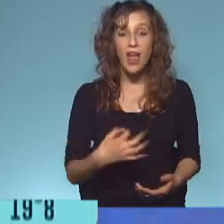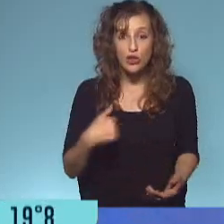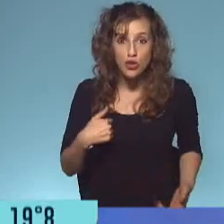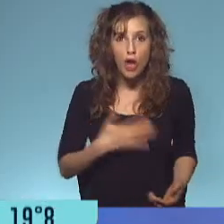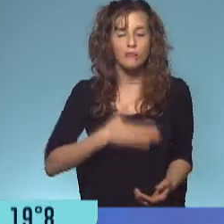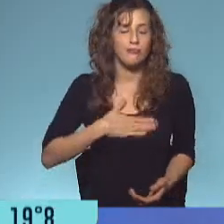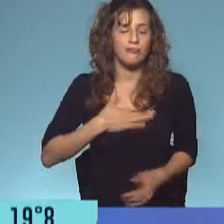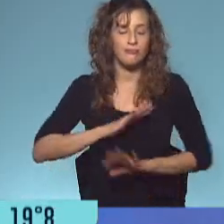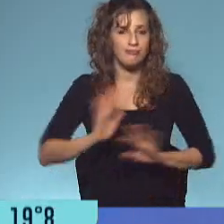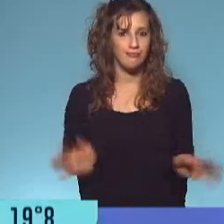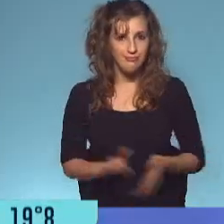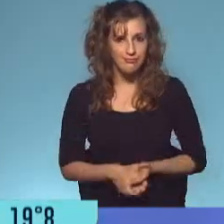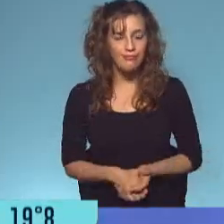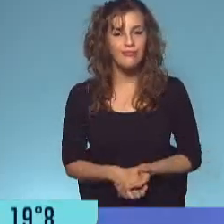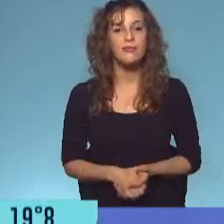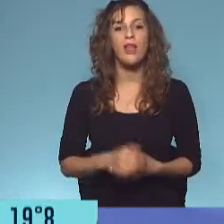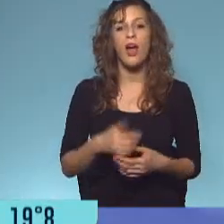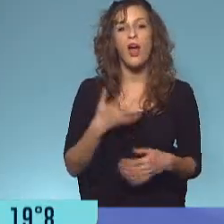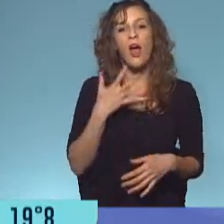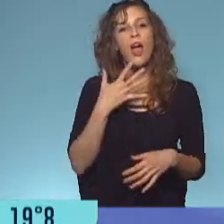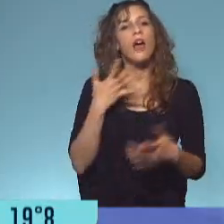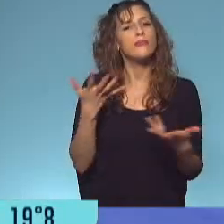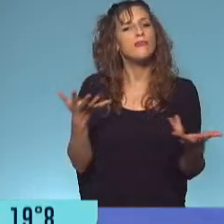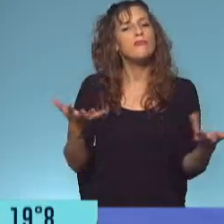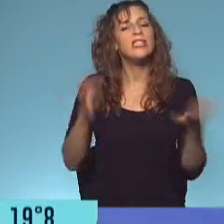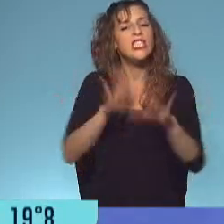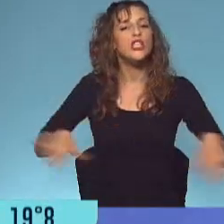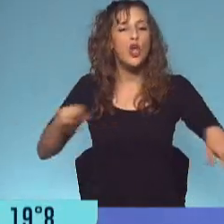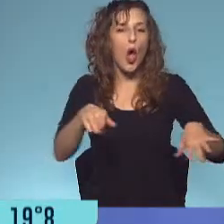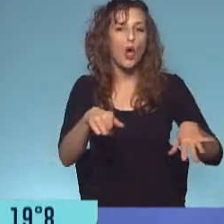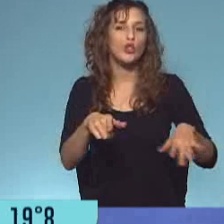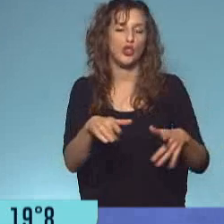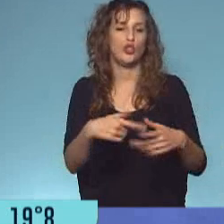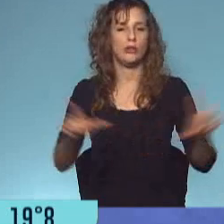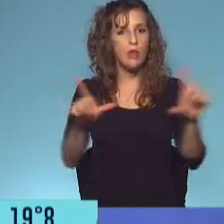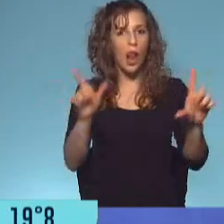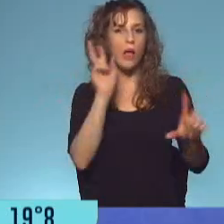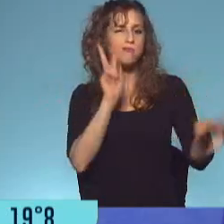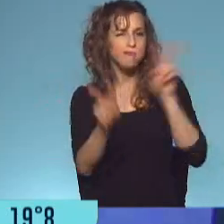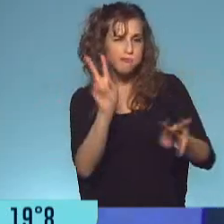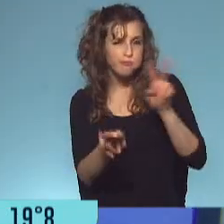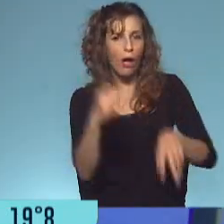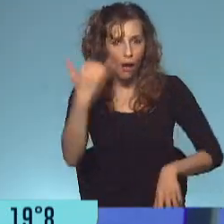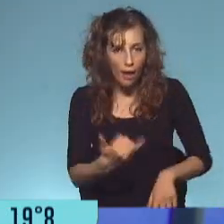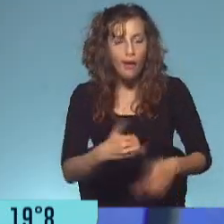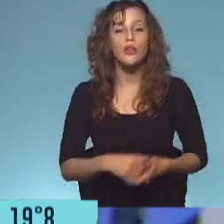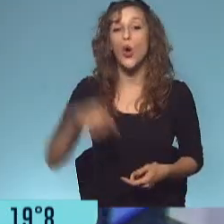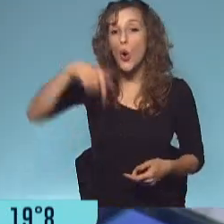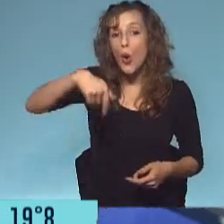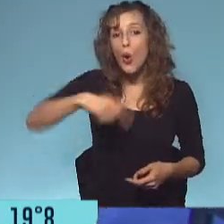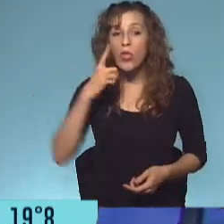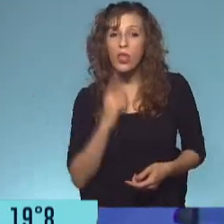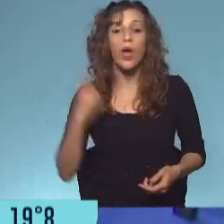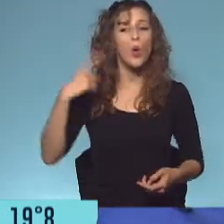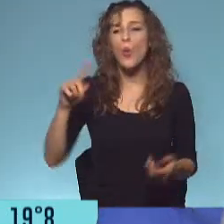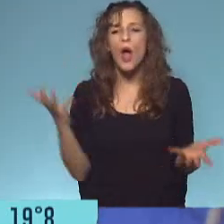Ajá. Estamos teniendo una respuesta enorme de todos los chicos y las chicas del país. Y hoy nos adentramos en este día de clase. ¿Qué día es